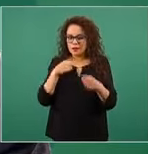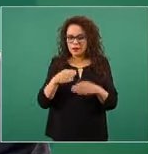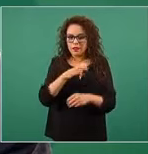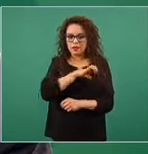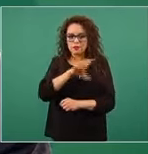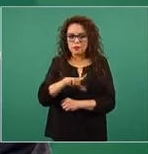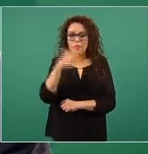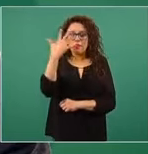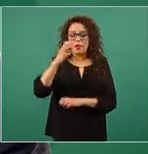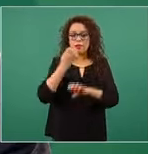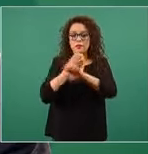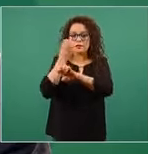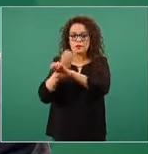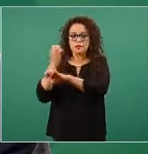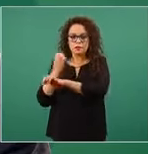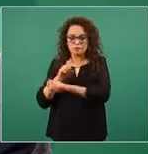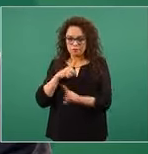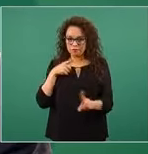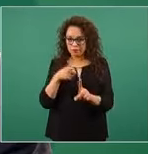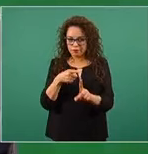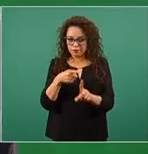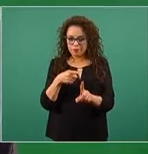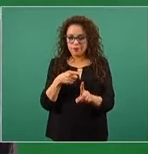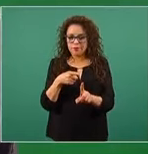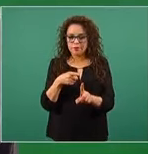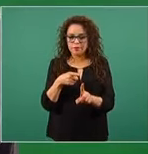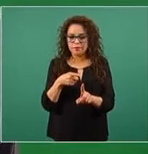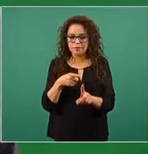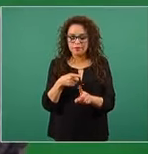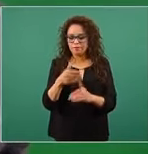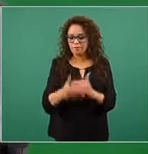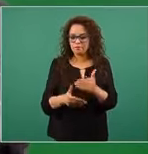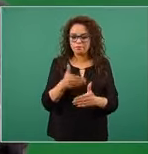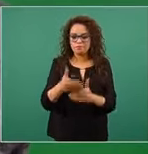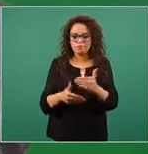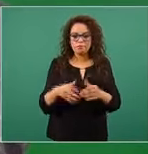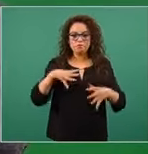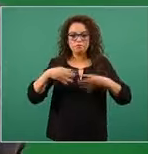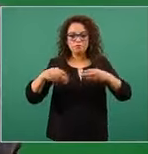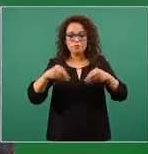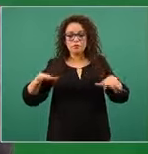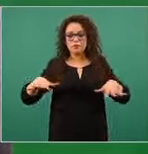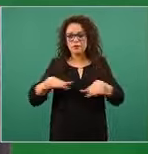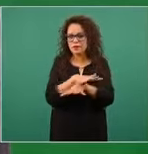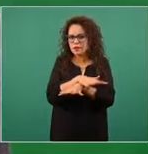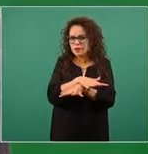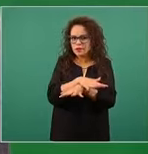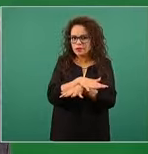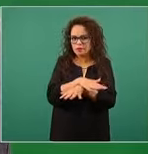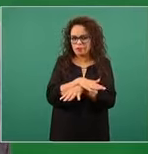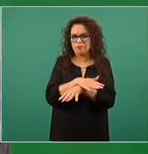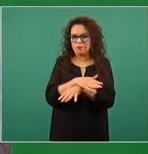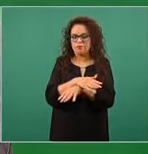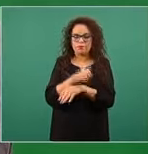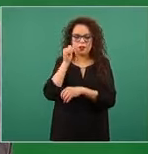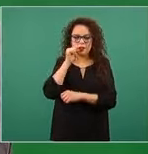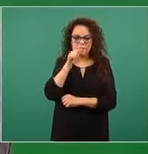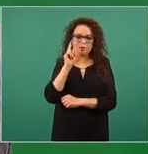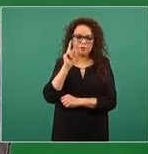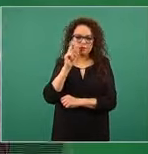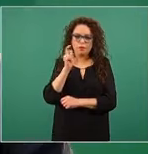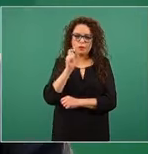entidades federativas en donde el curso de la epidemia parece haber cambiado. Y lo hemos estado haciendo este